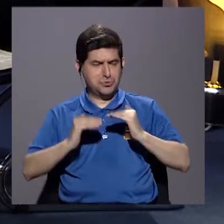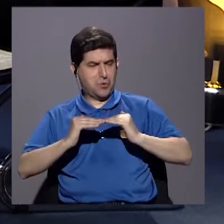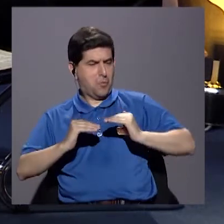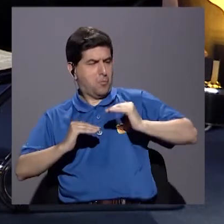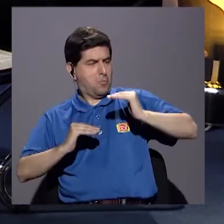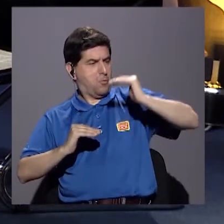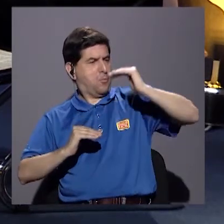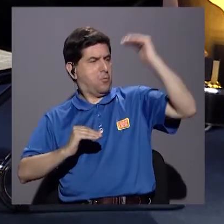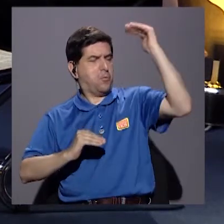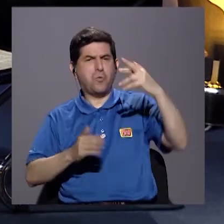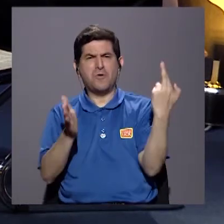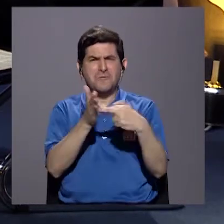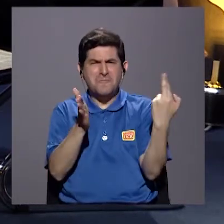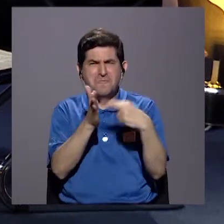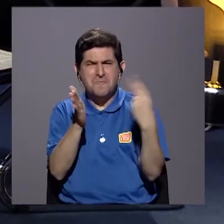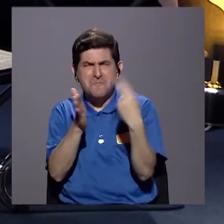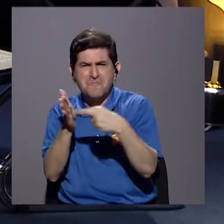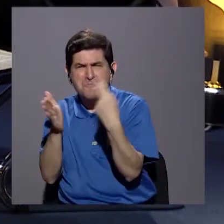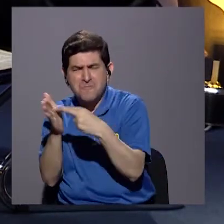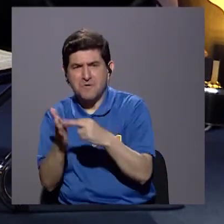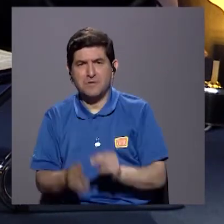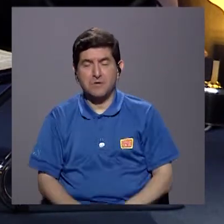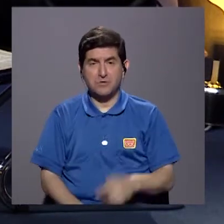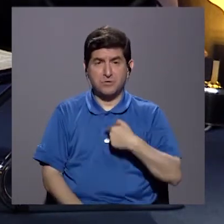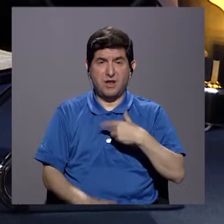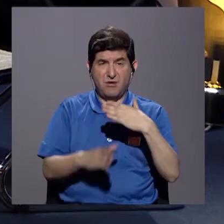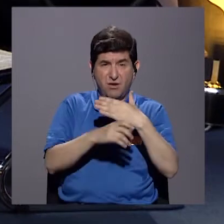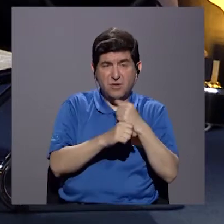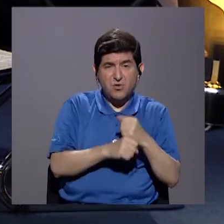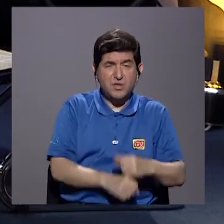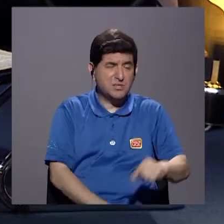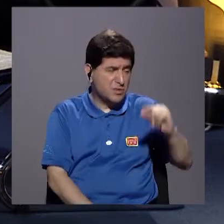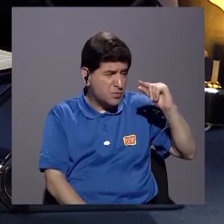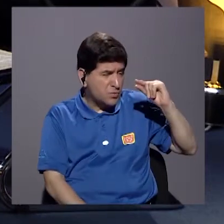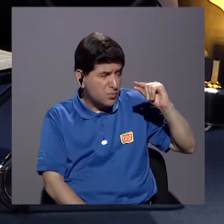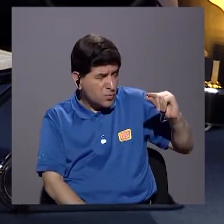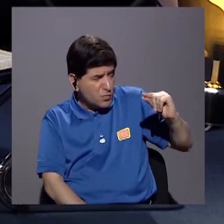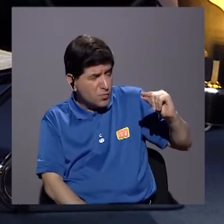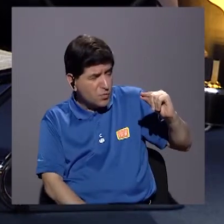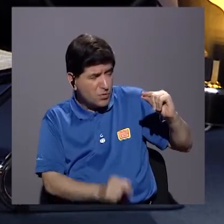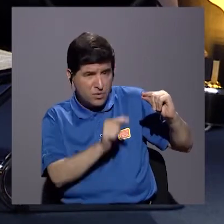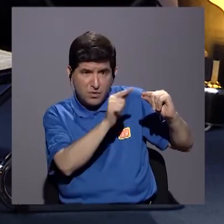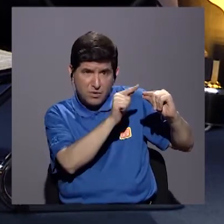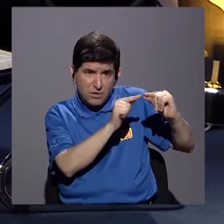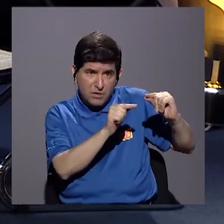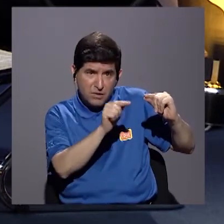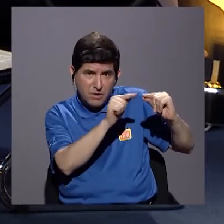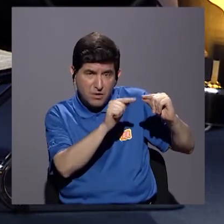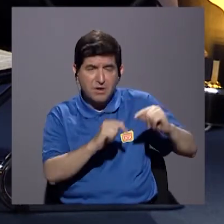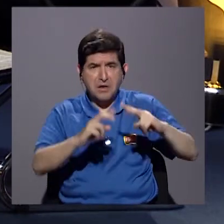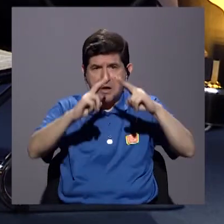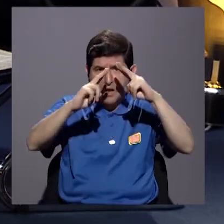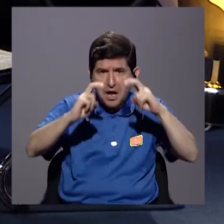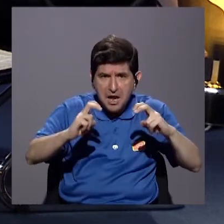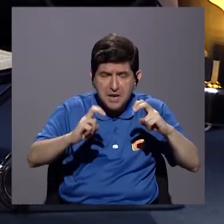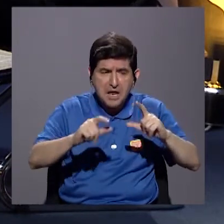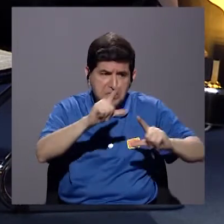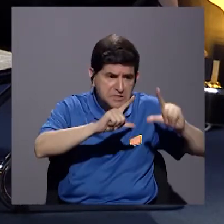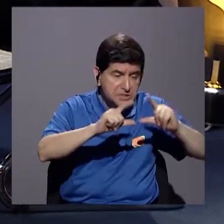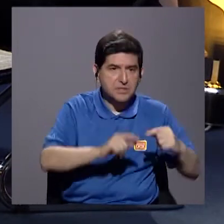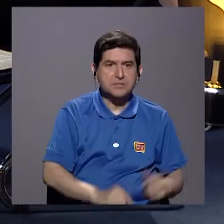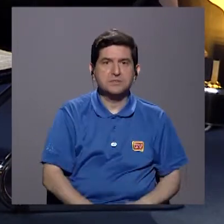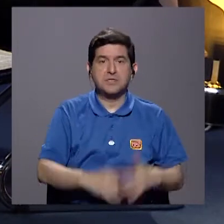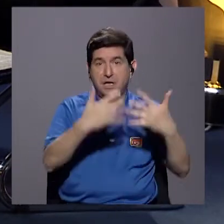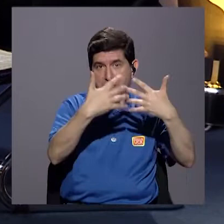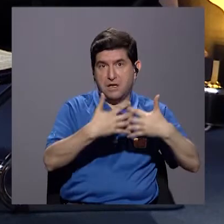lo puedo reproducir desde lo que hice en un micro, en un análisis muy de laboratorio a